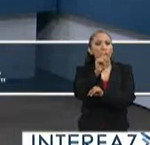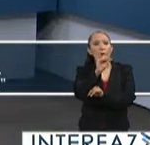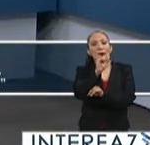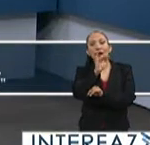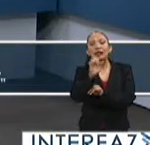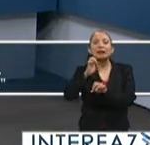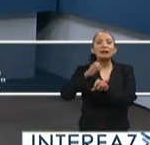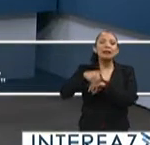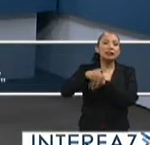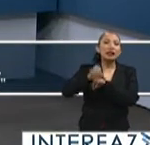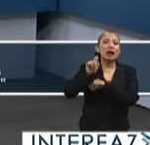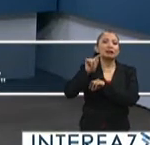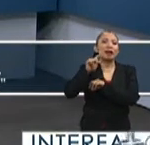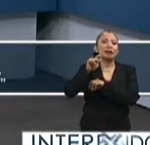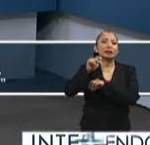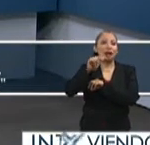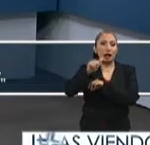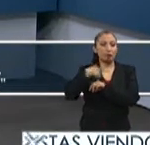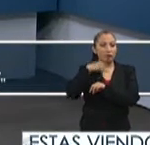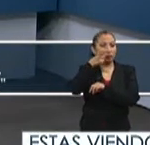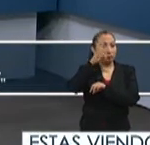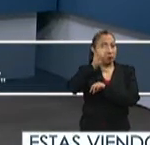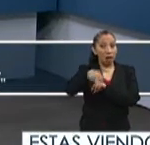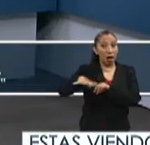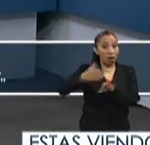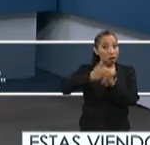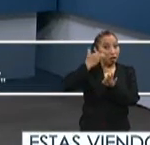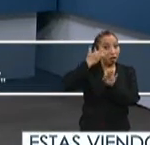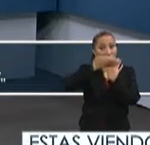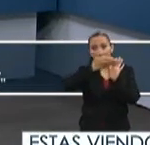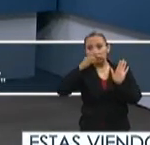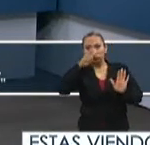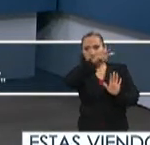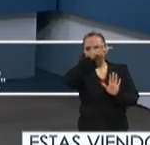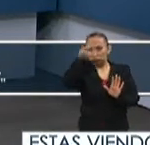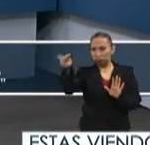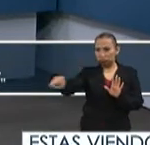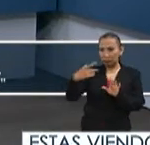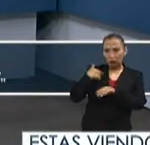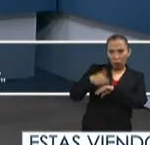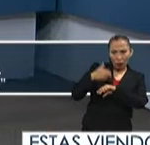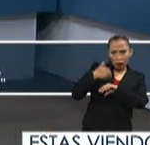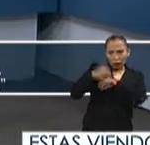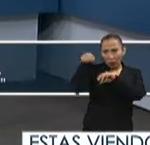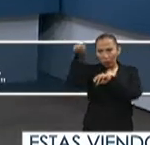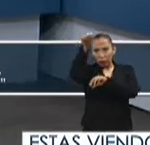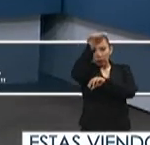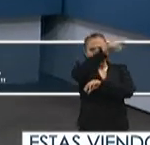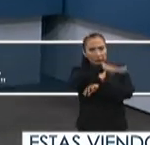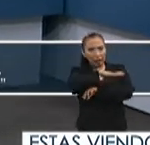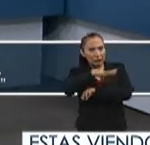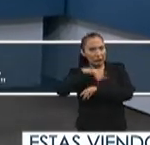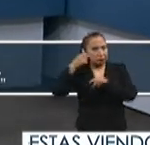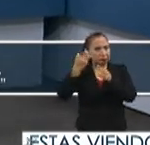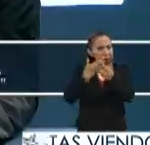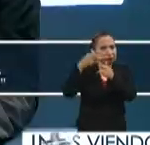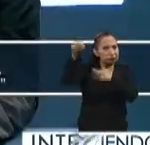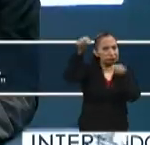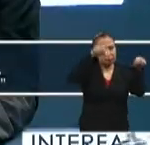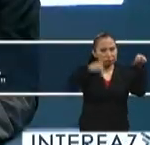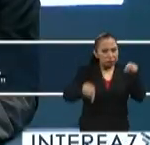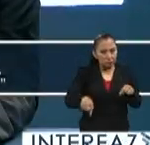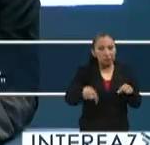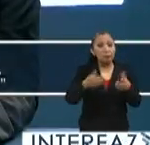ante esto? Sí, lo has puesto muy bien. Vivimos en una época en la que las estadísticas están por todas partes. Creo